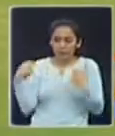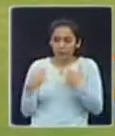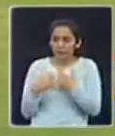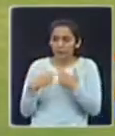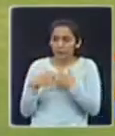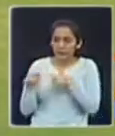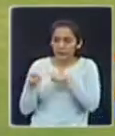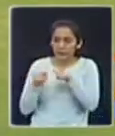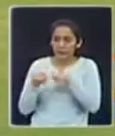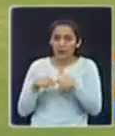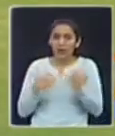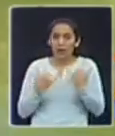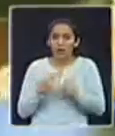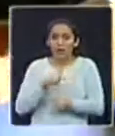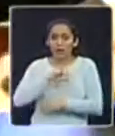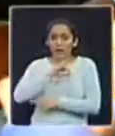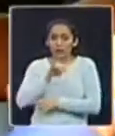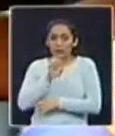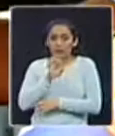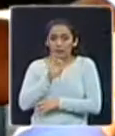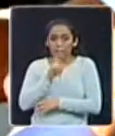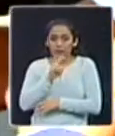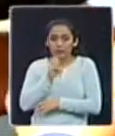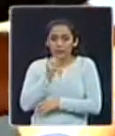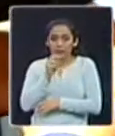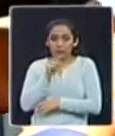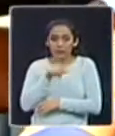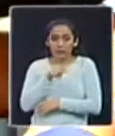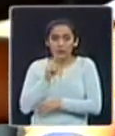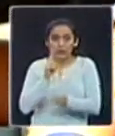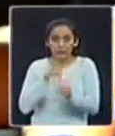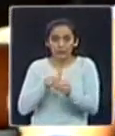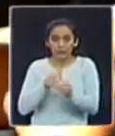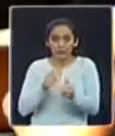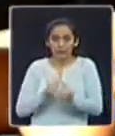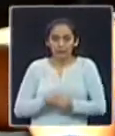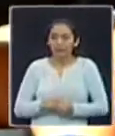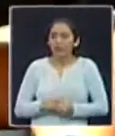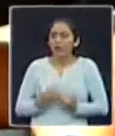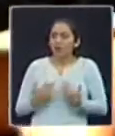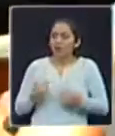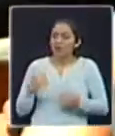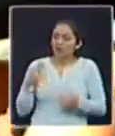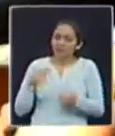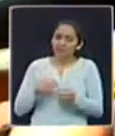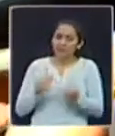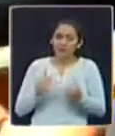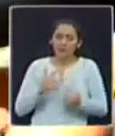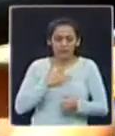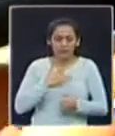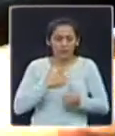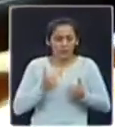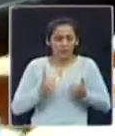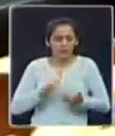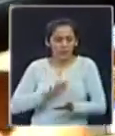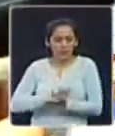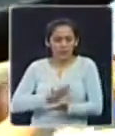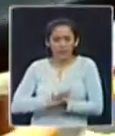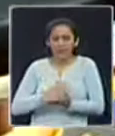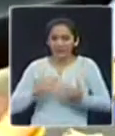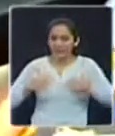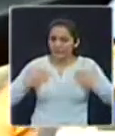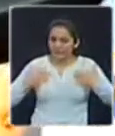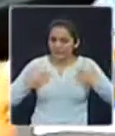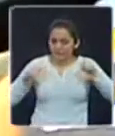del estratega guillermo almada bien viene de vengo de una para bastante larga me he sentido mucho mejor contento